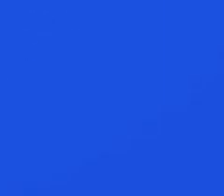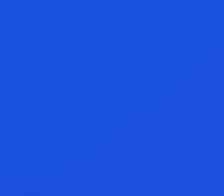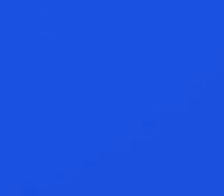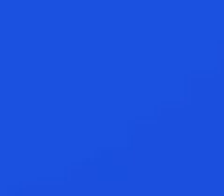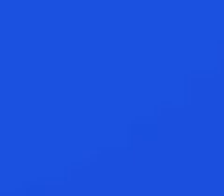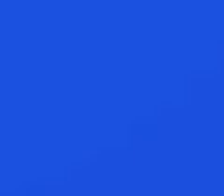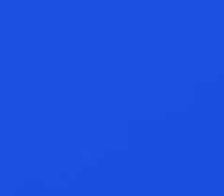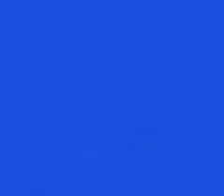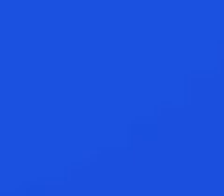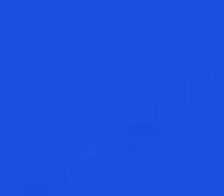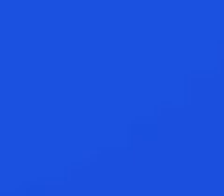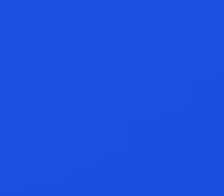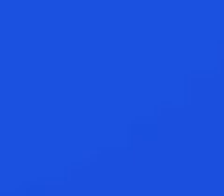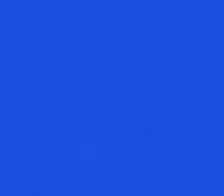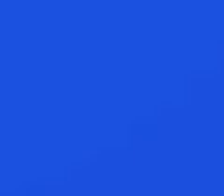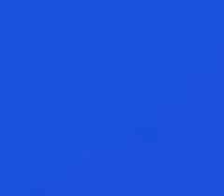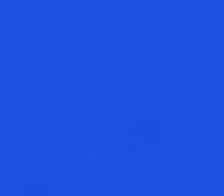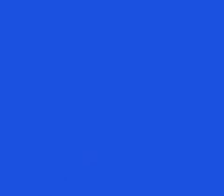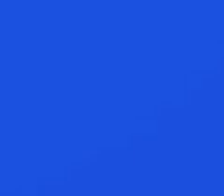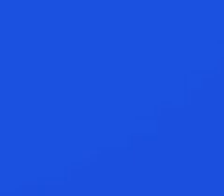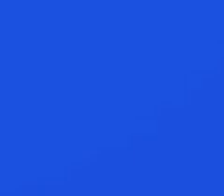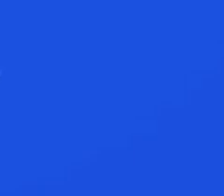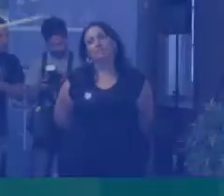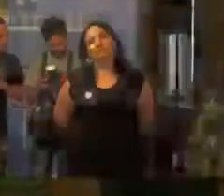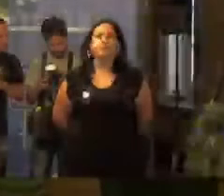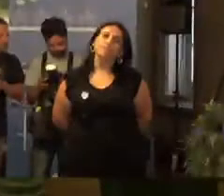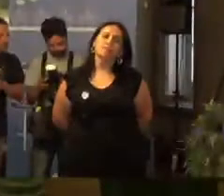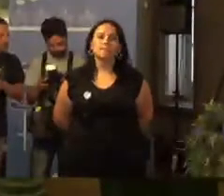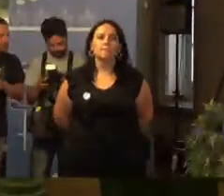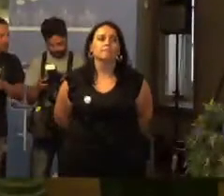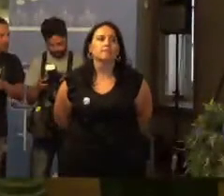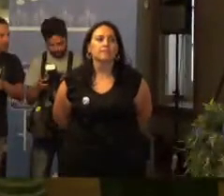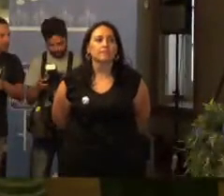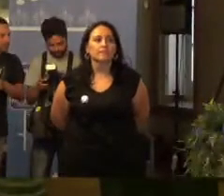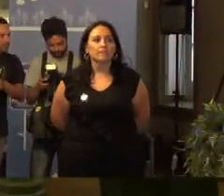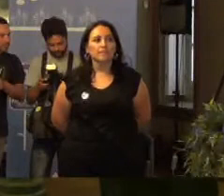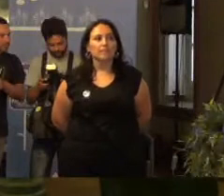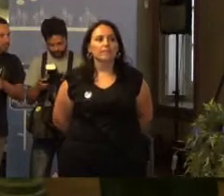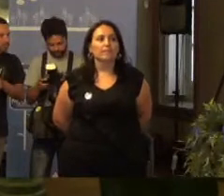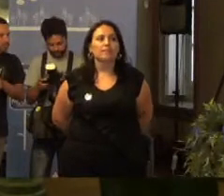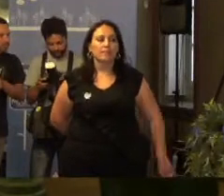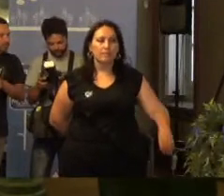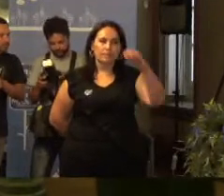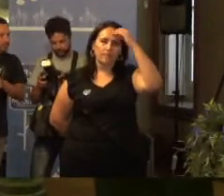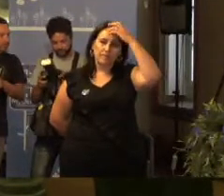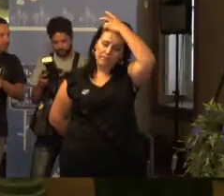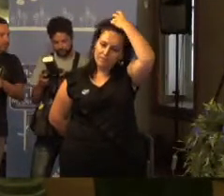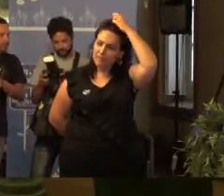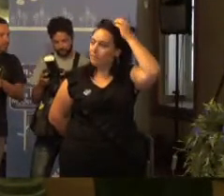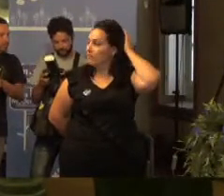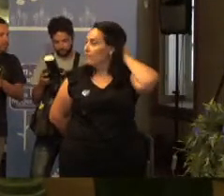Bueno. E ti non tes deste chirimbolo? E ela? Ah, menos mal, senón